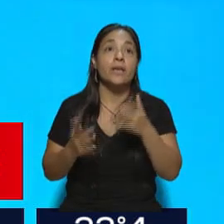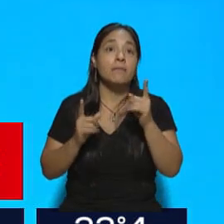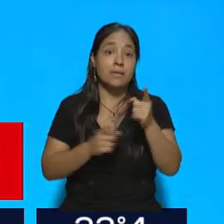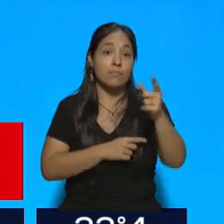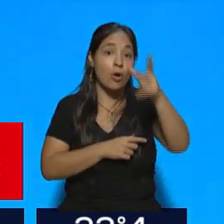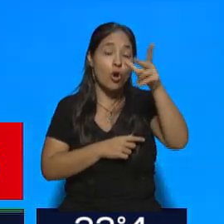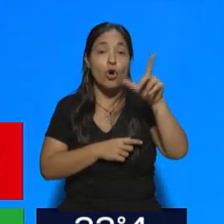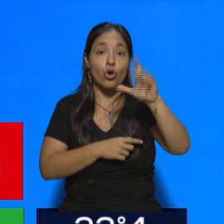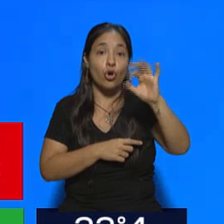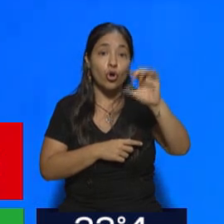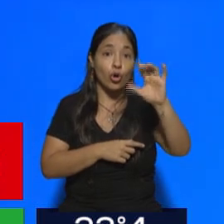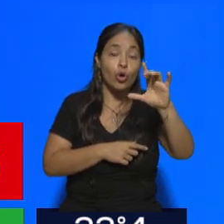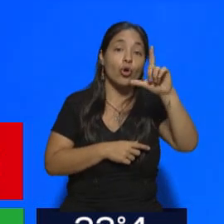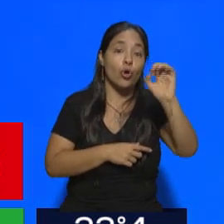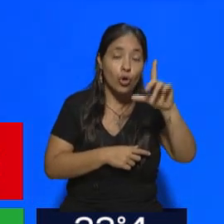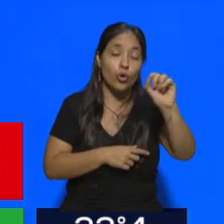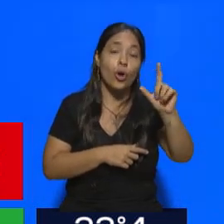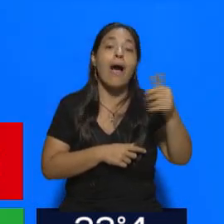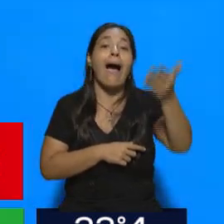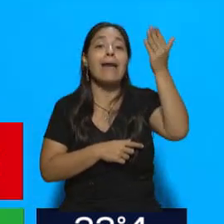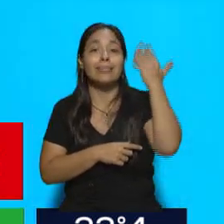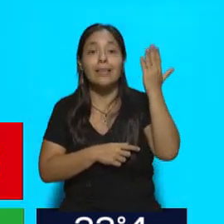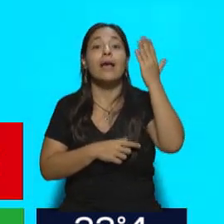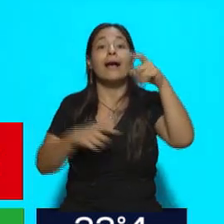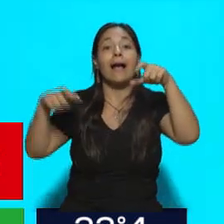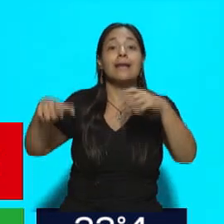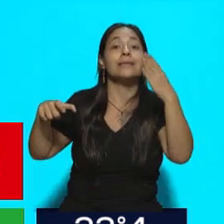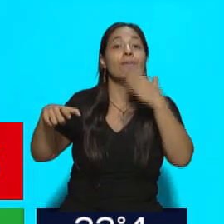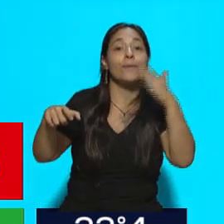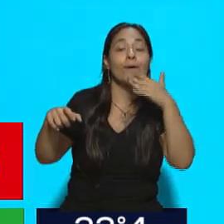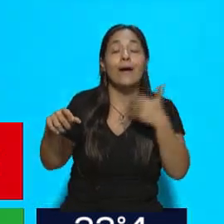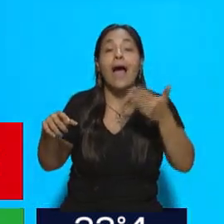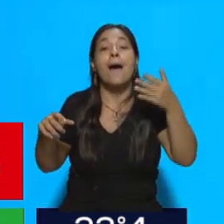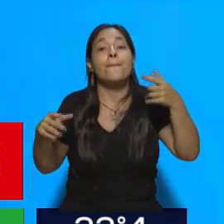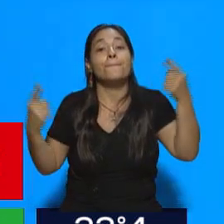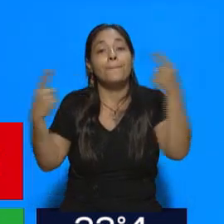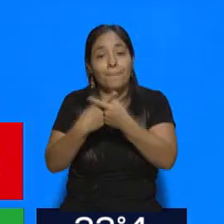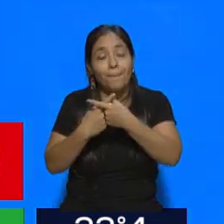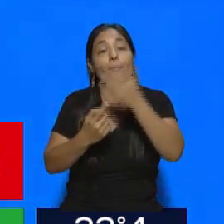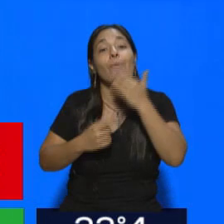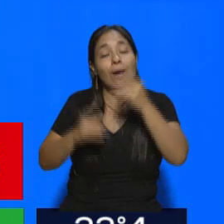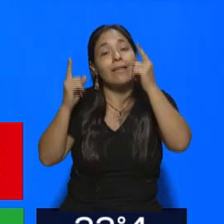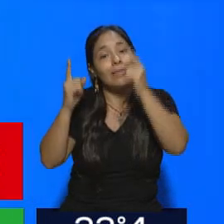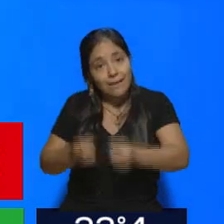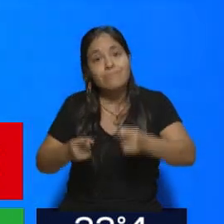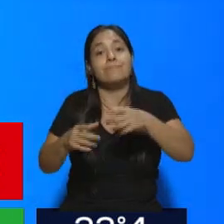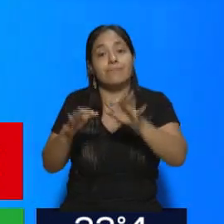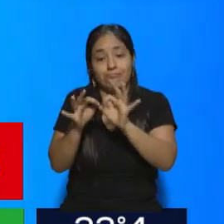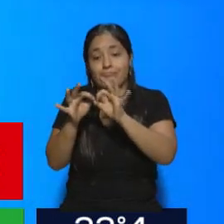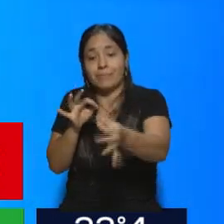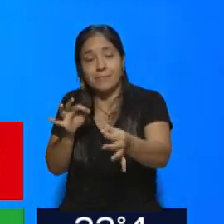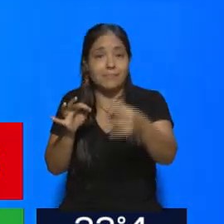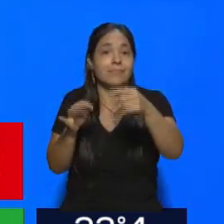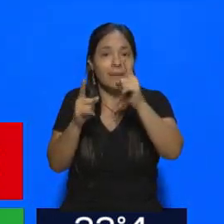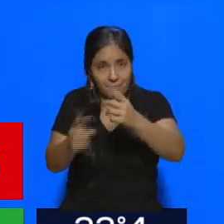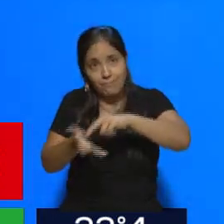pasado, que le tocó jugar con Boca en la Bombonera, también protagonizó incidentes en la zona de la